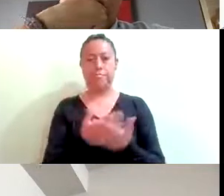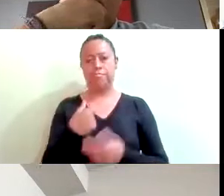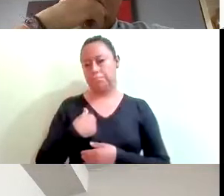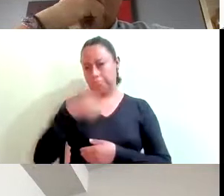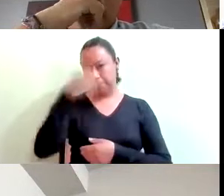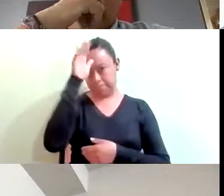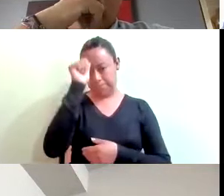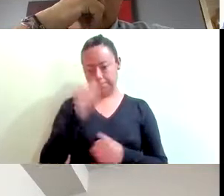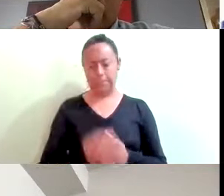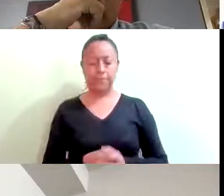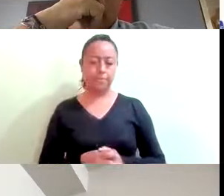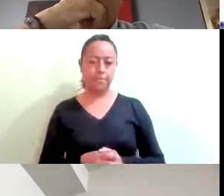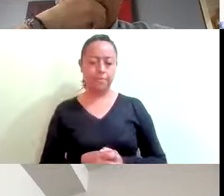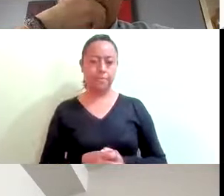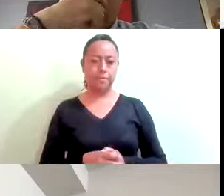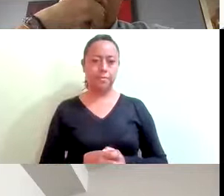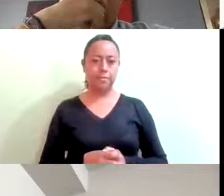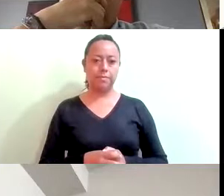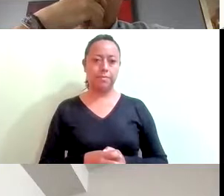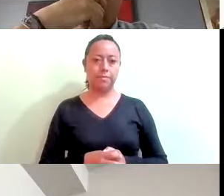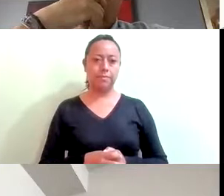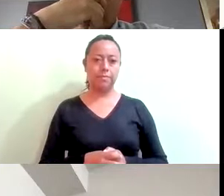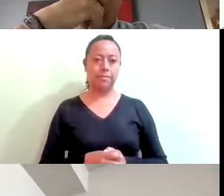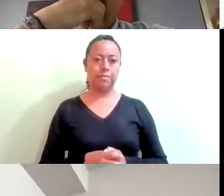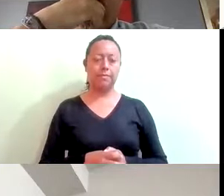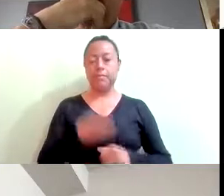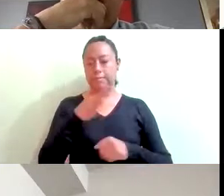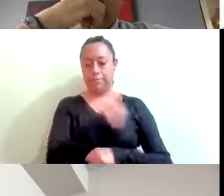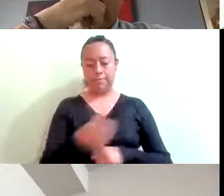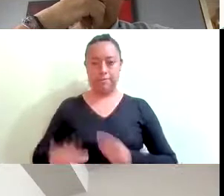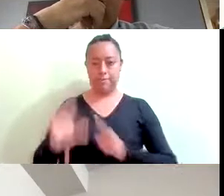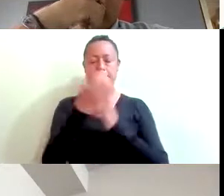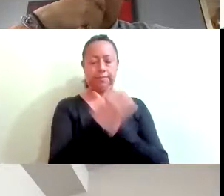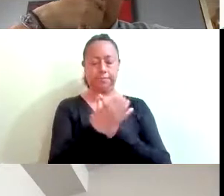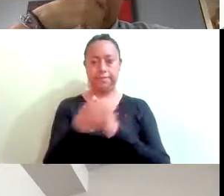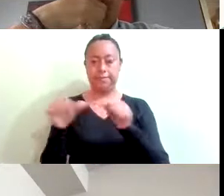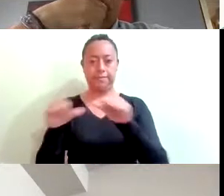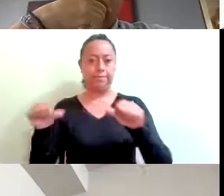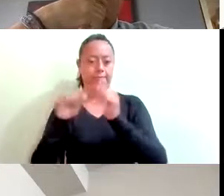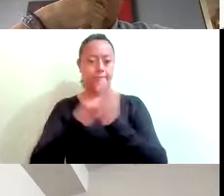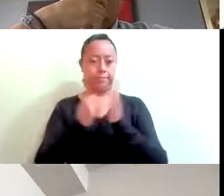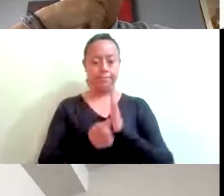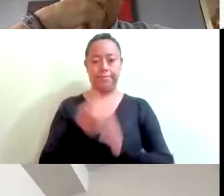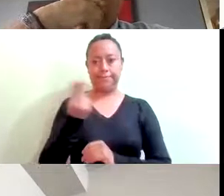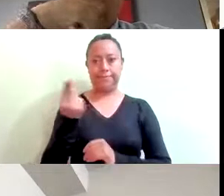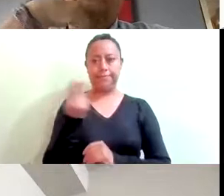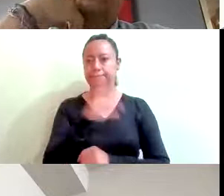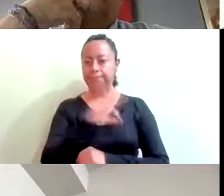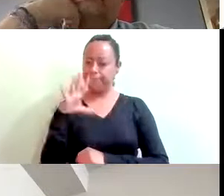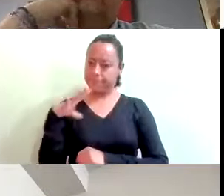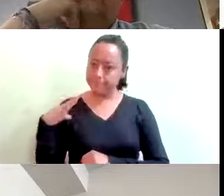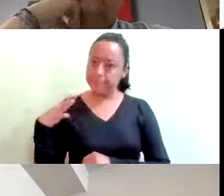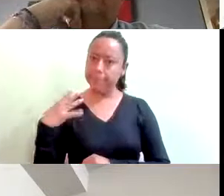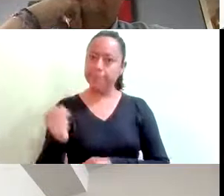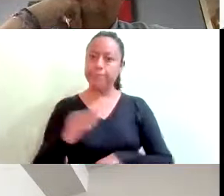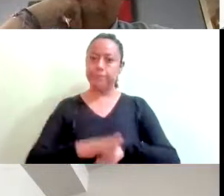acuerdo en que pues, la presidencia de la comisión y el área técnica correspondiente hicieran un esfuerzo